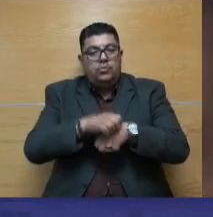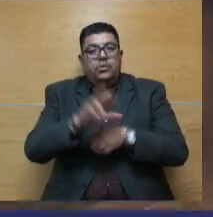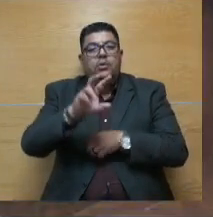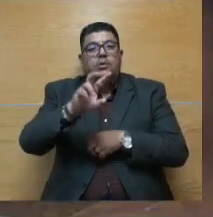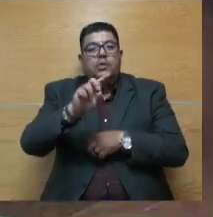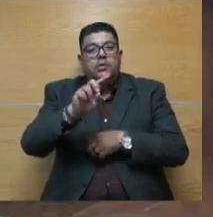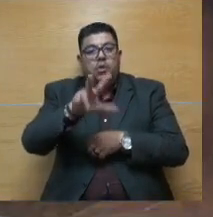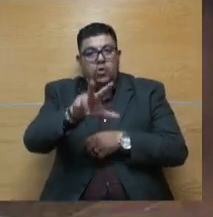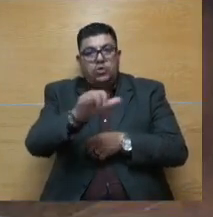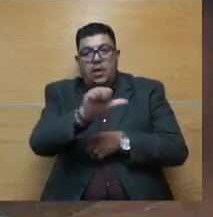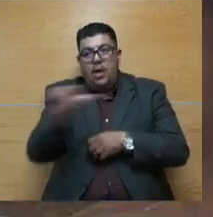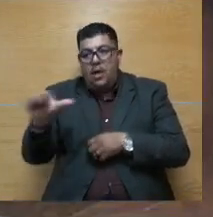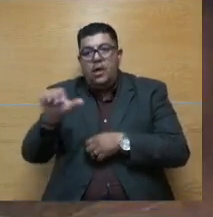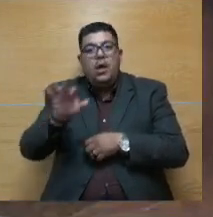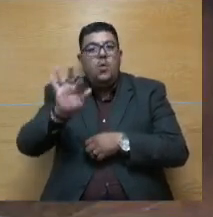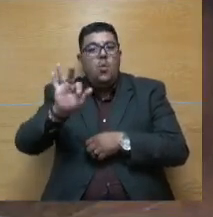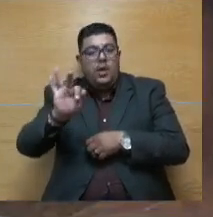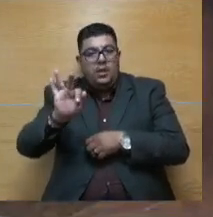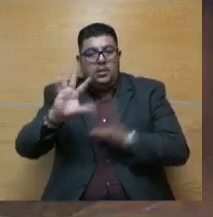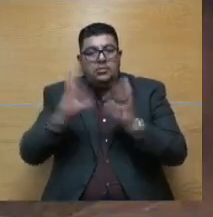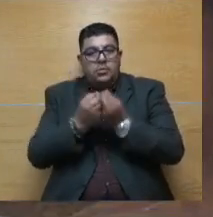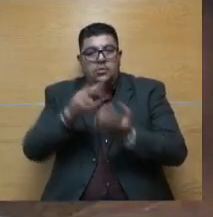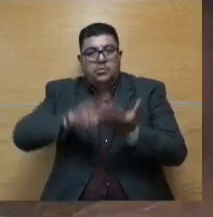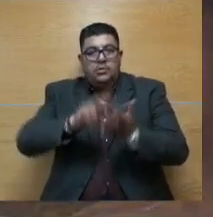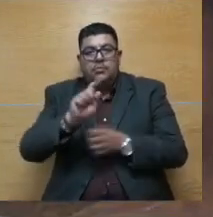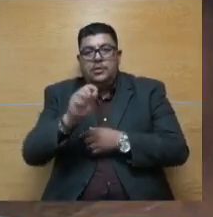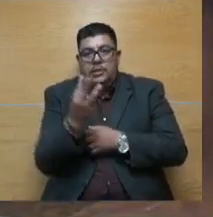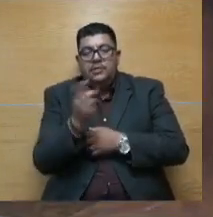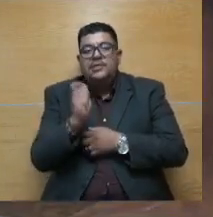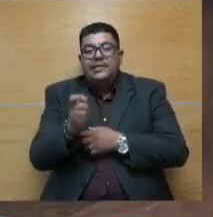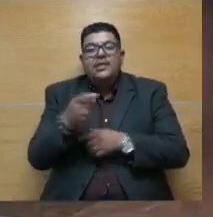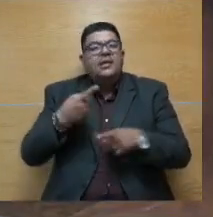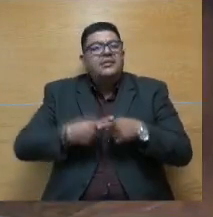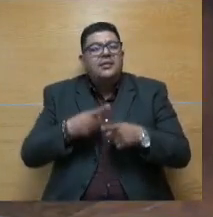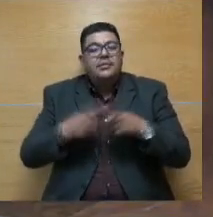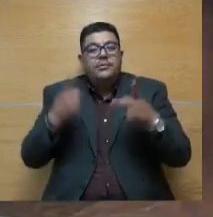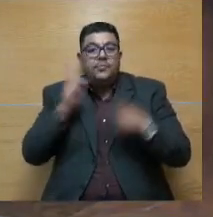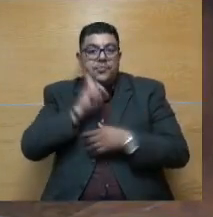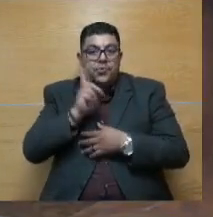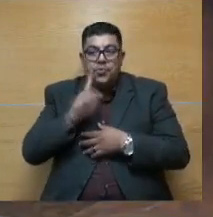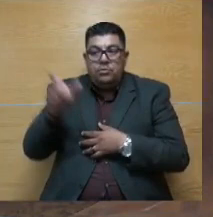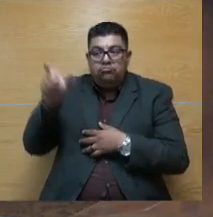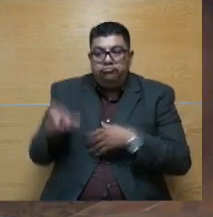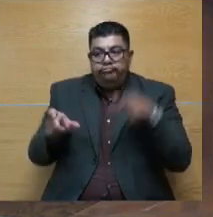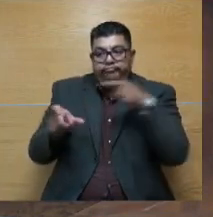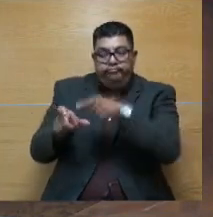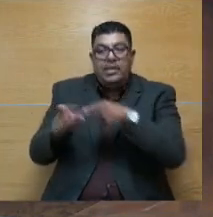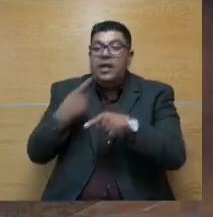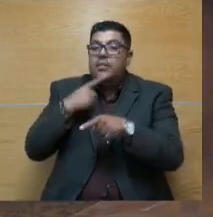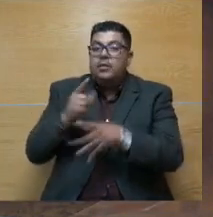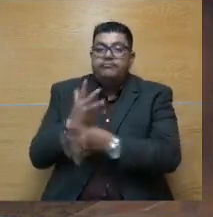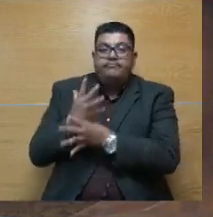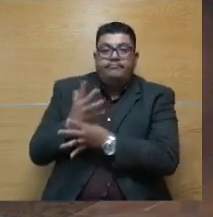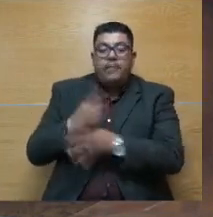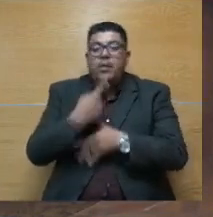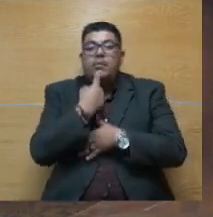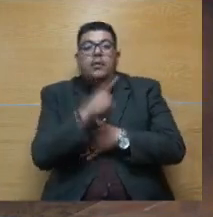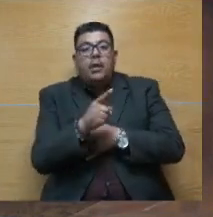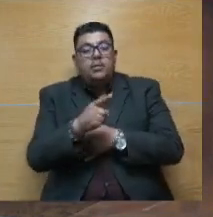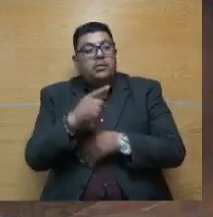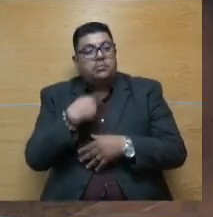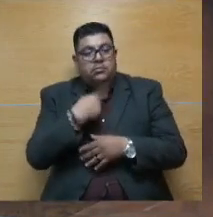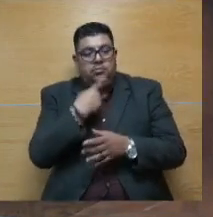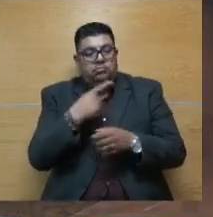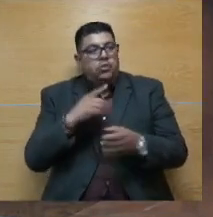40 todos de este año promovidos por una ciudadana quien considera vulnerado su derecho político electoral a